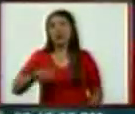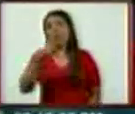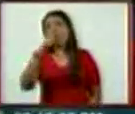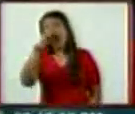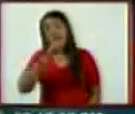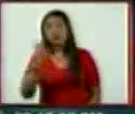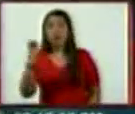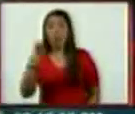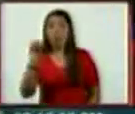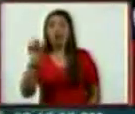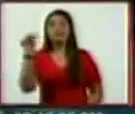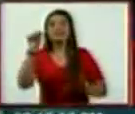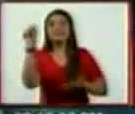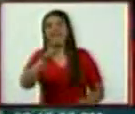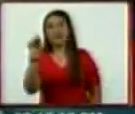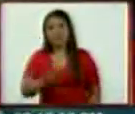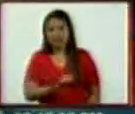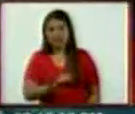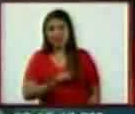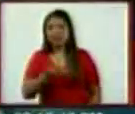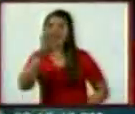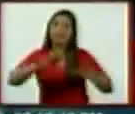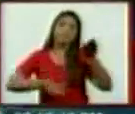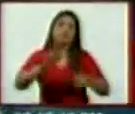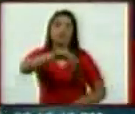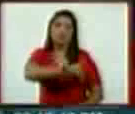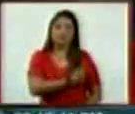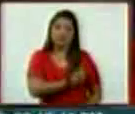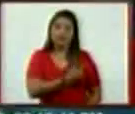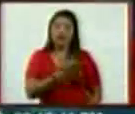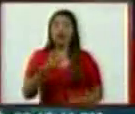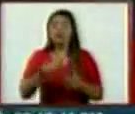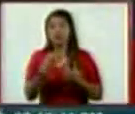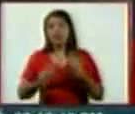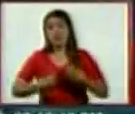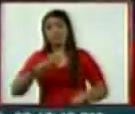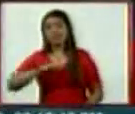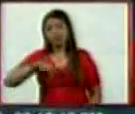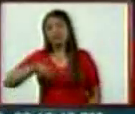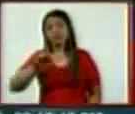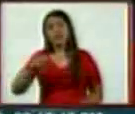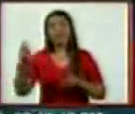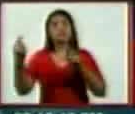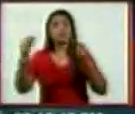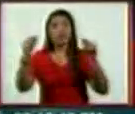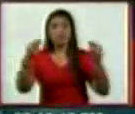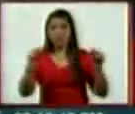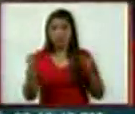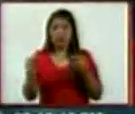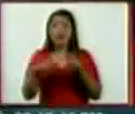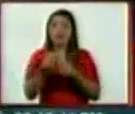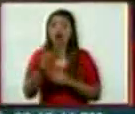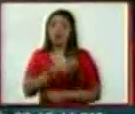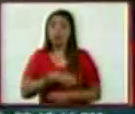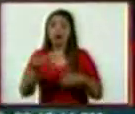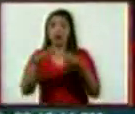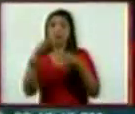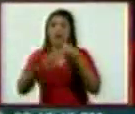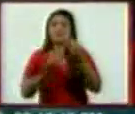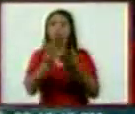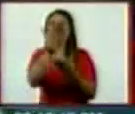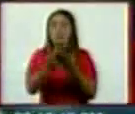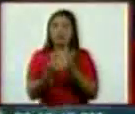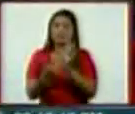sea la distribución del tiempo académico. Esa gran preocupación la compartimos, se discutió ahí y hay un equipo que va a diseñar una